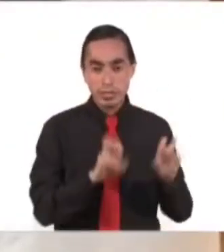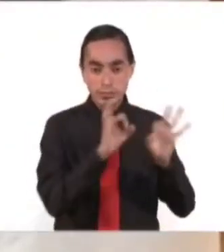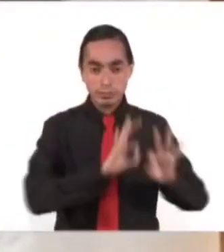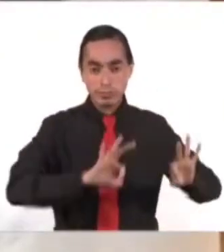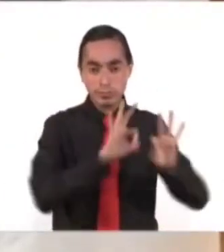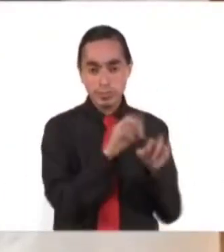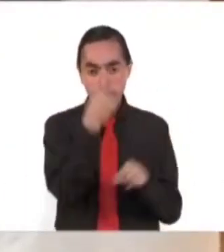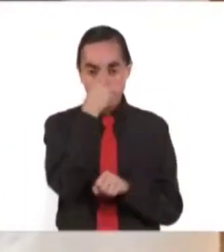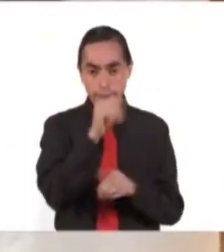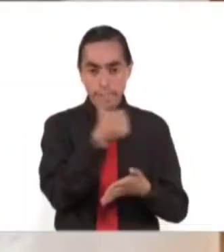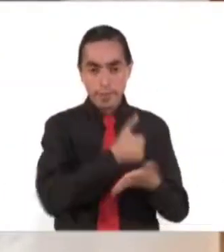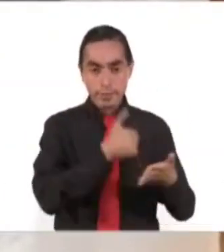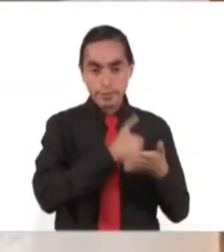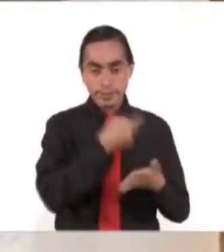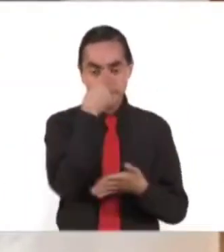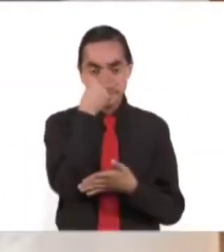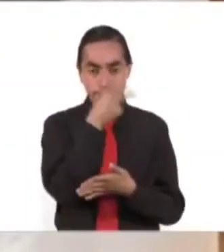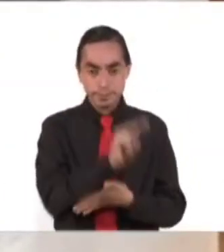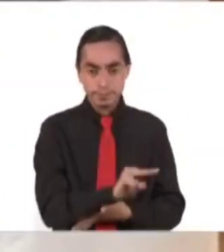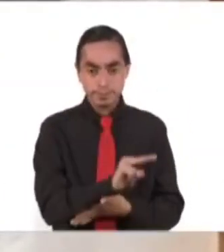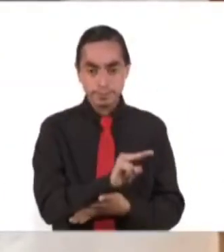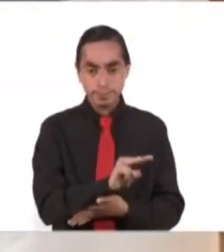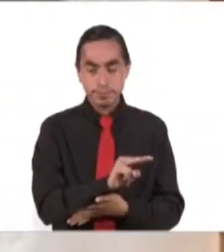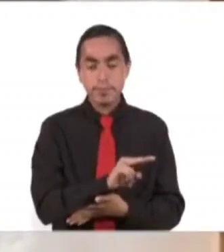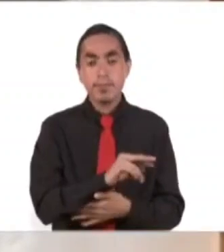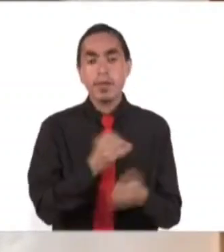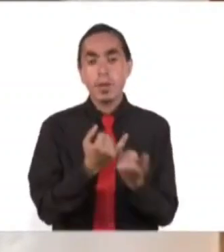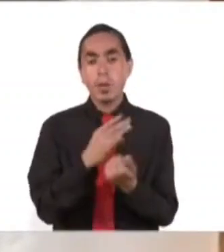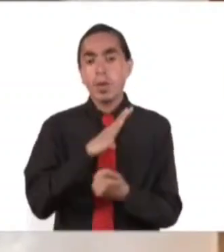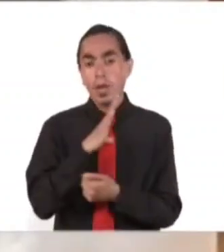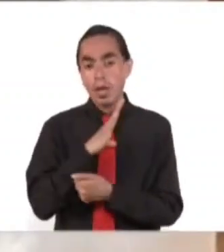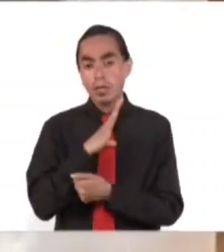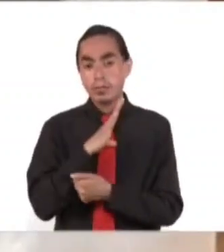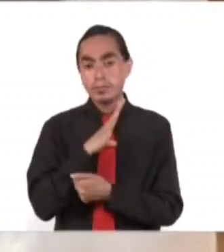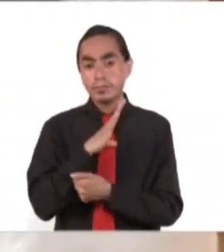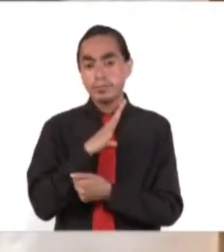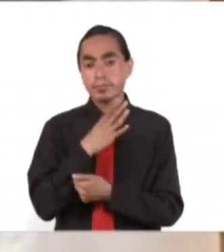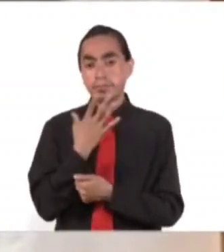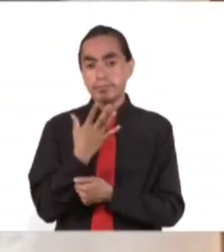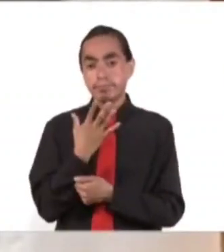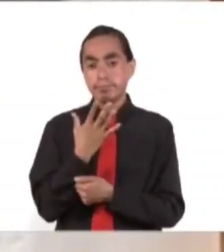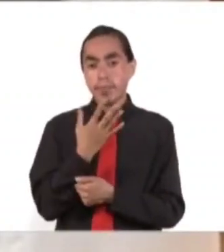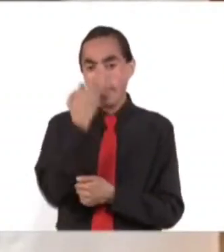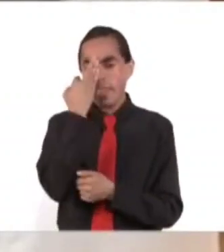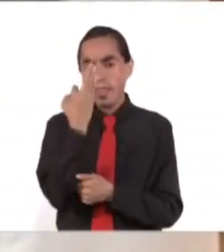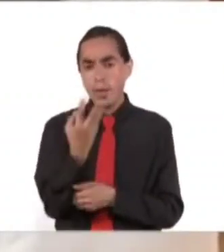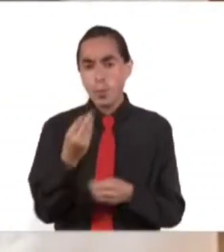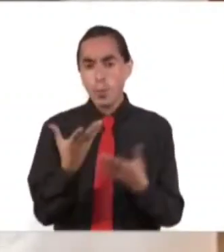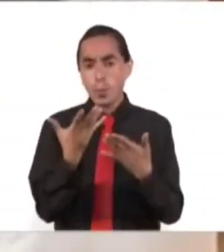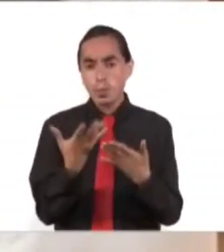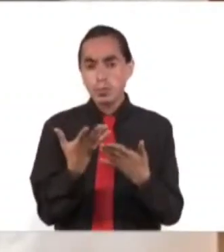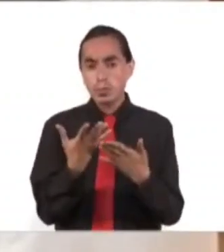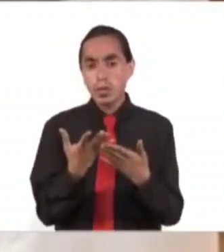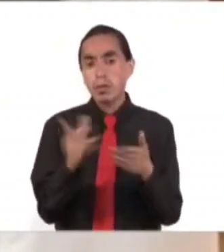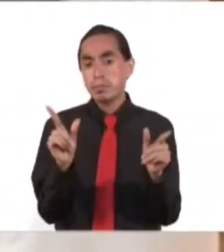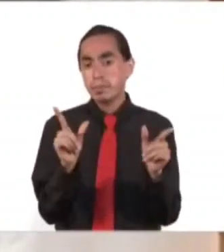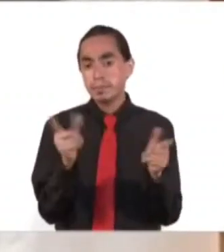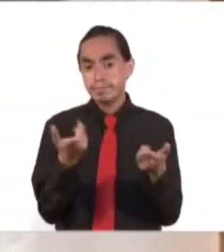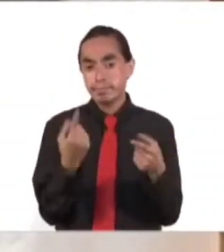México, cuyo impacto a corto, mediano y largo plazo está fuera de toda